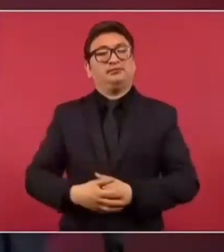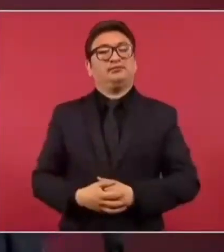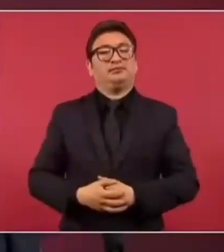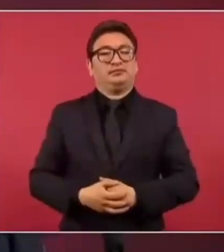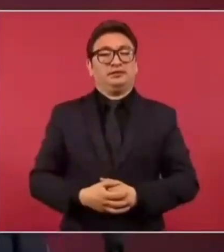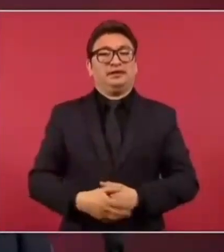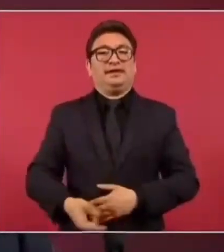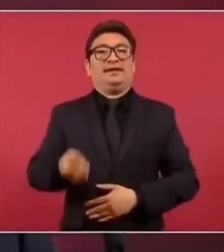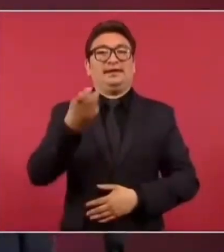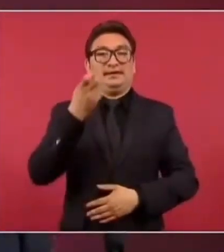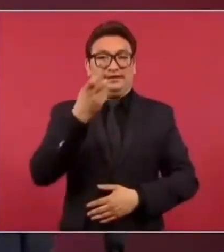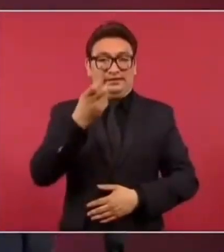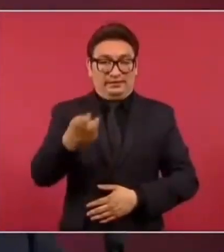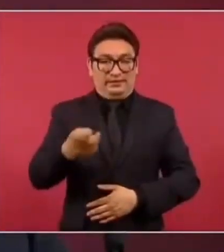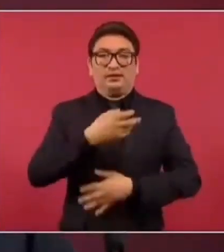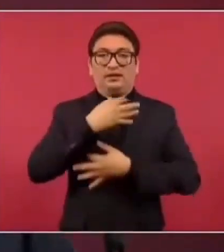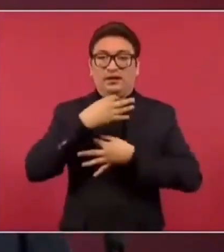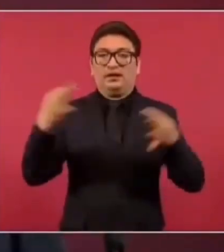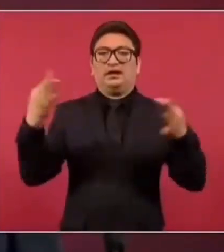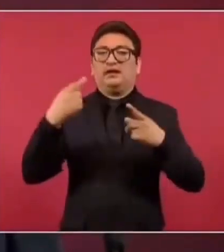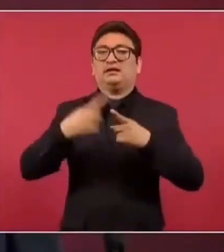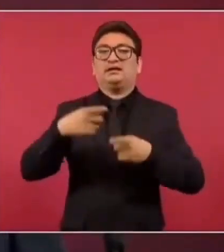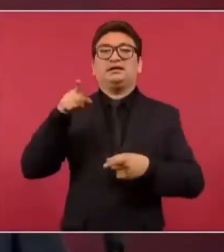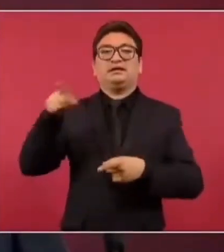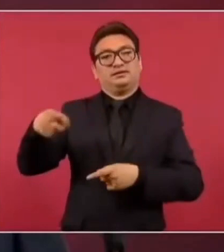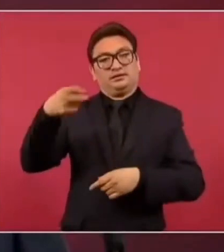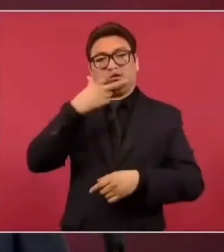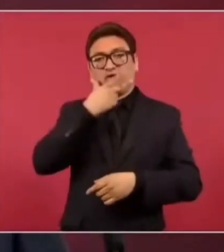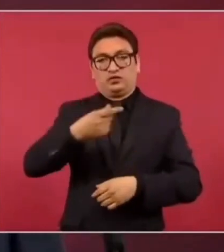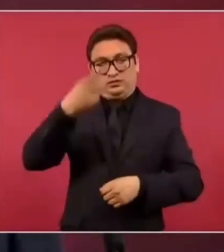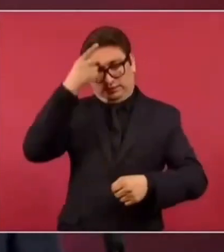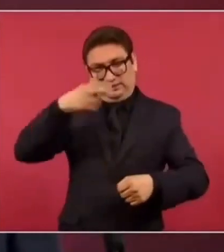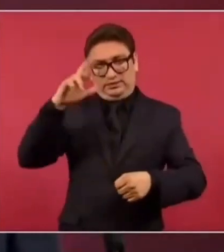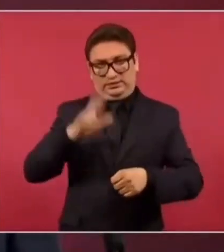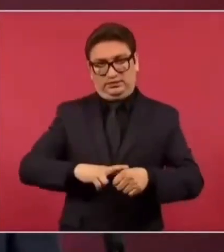Eso es lo que declaró el director de Pemex.